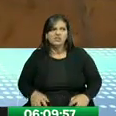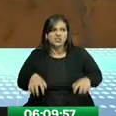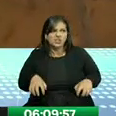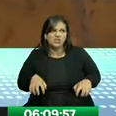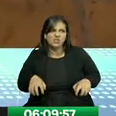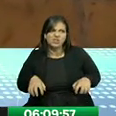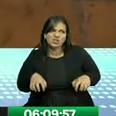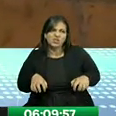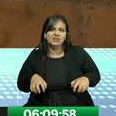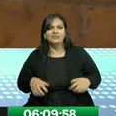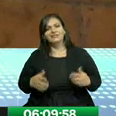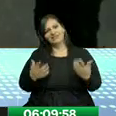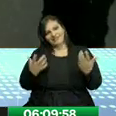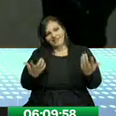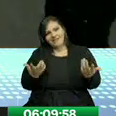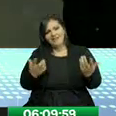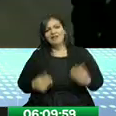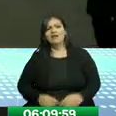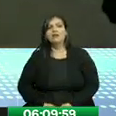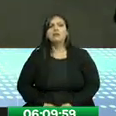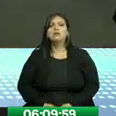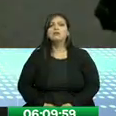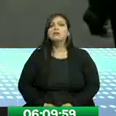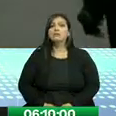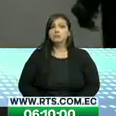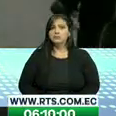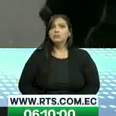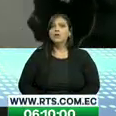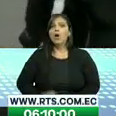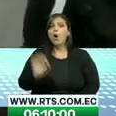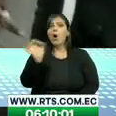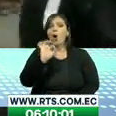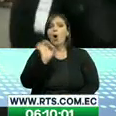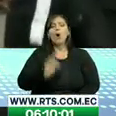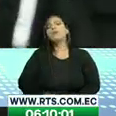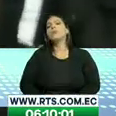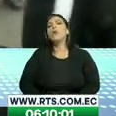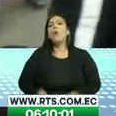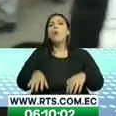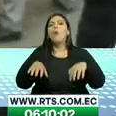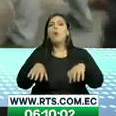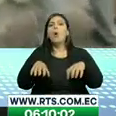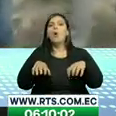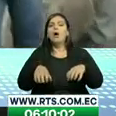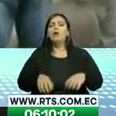decir, hay algunos lugares donde hay peleas de perros, de pitbull. Sí,